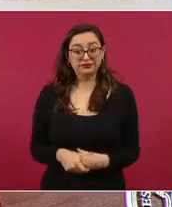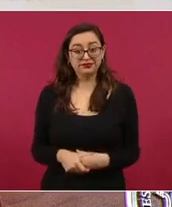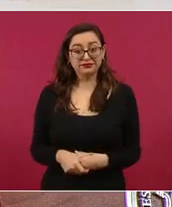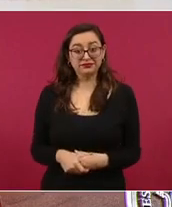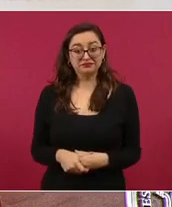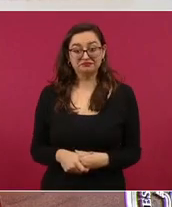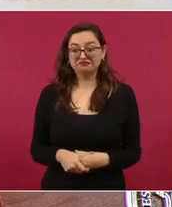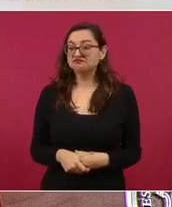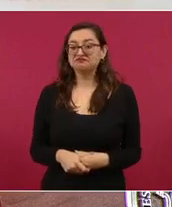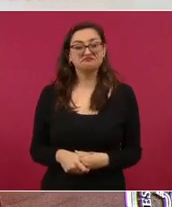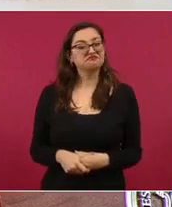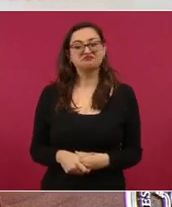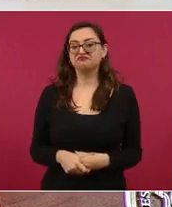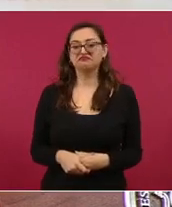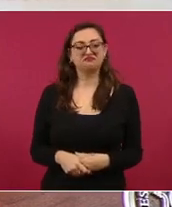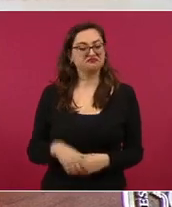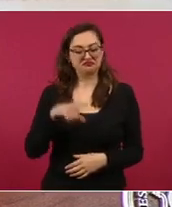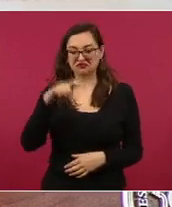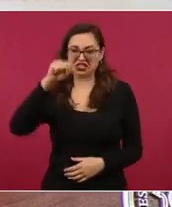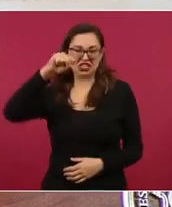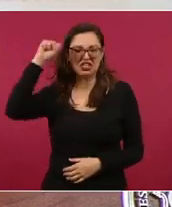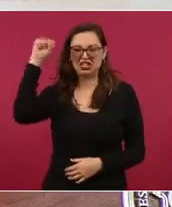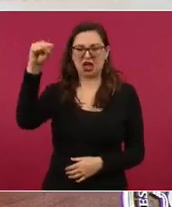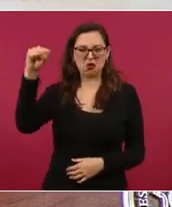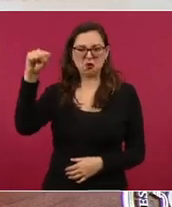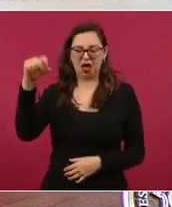No pasa la dictadura.